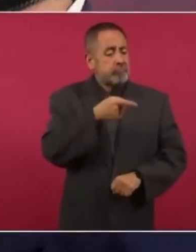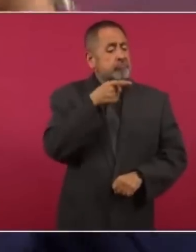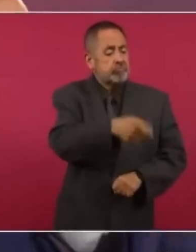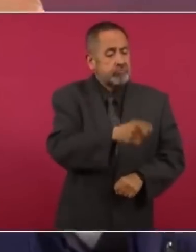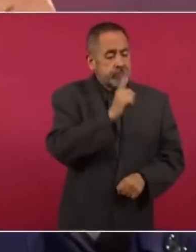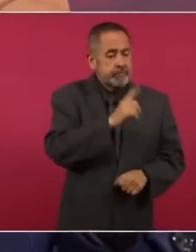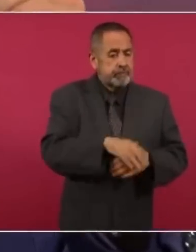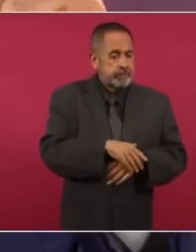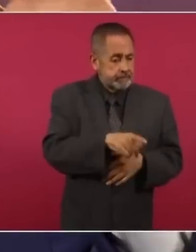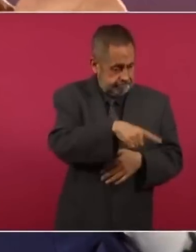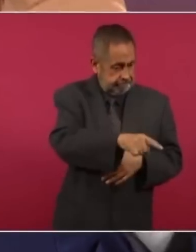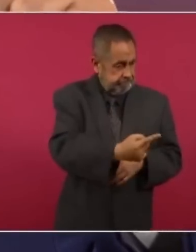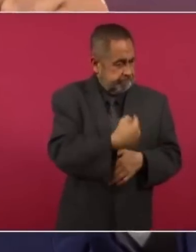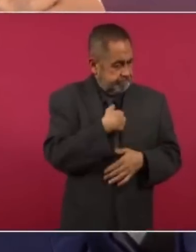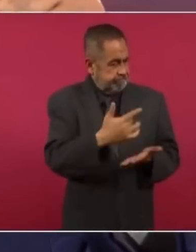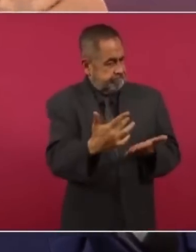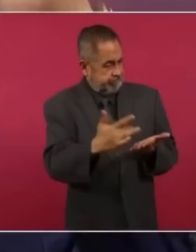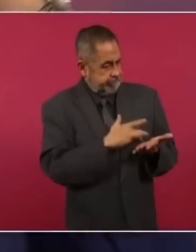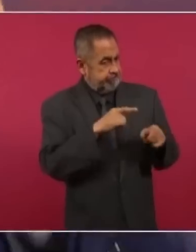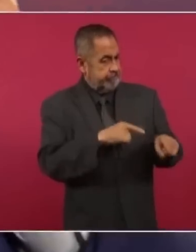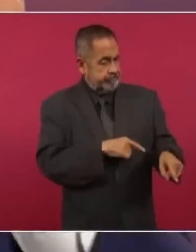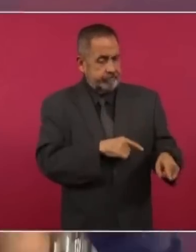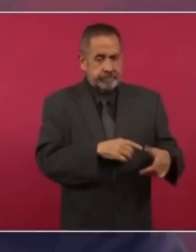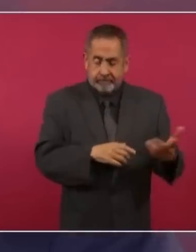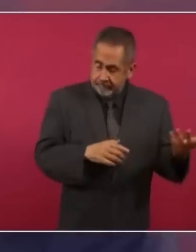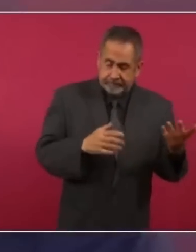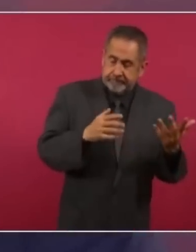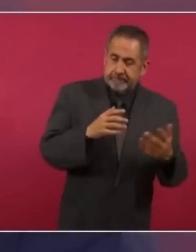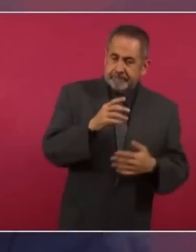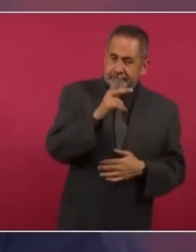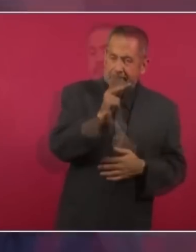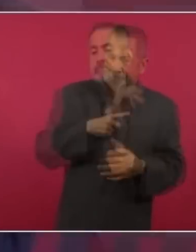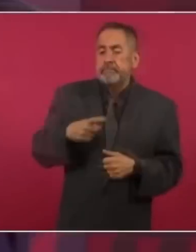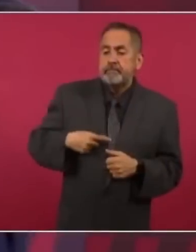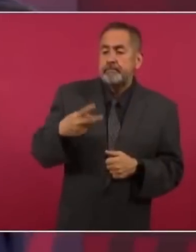ahora con el apoyo del Poder Judicial.